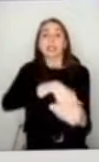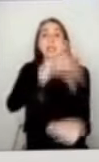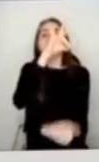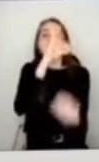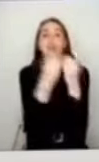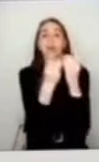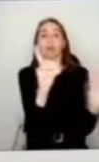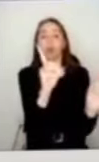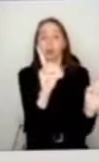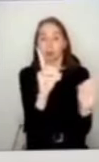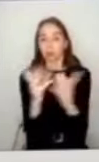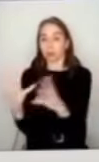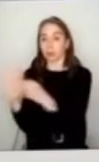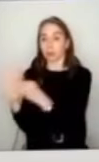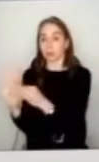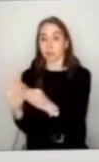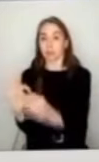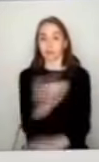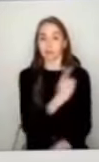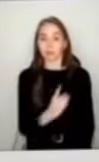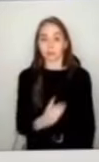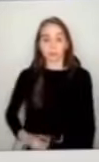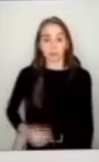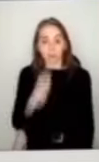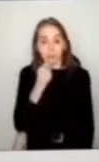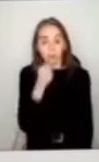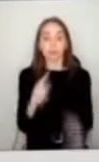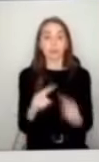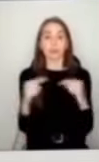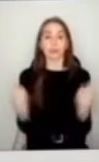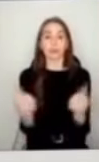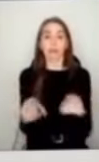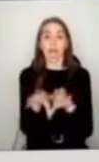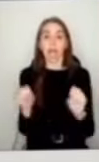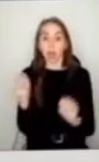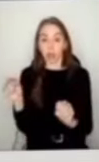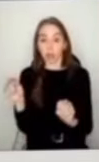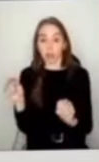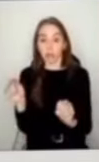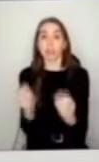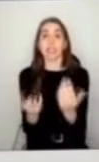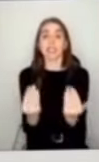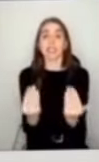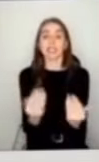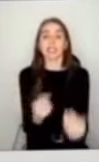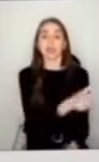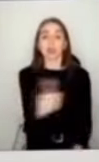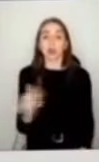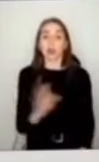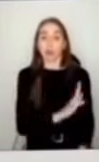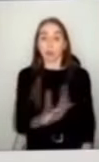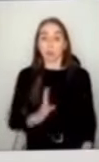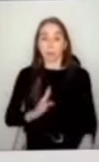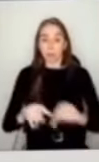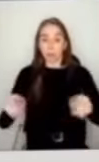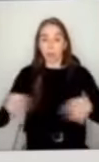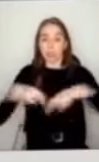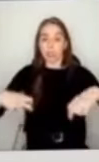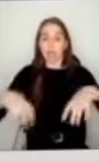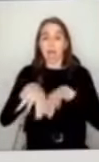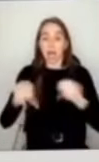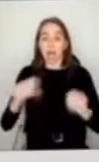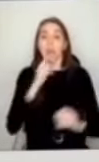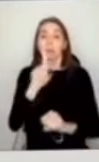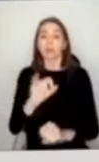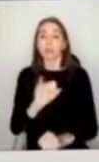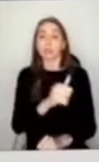gracias, diputado. Para tomar un acuerdo de estas características se requiere de la unanimidad de la sala. ¿Habría unanimidad para